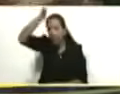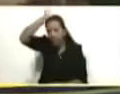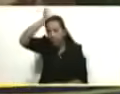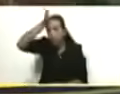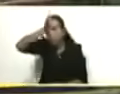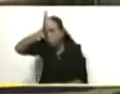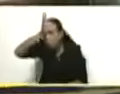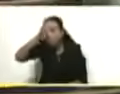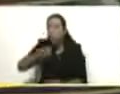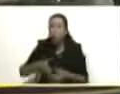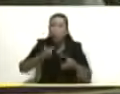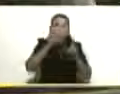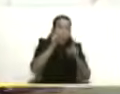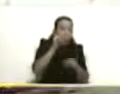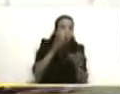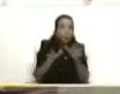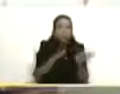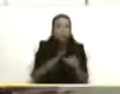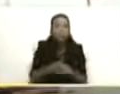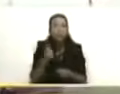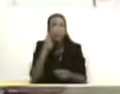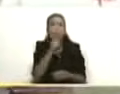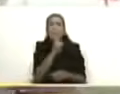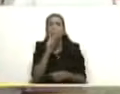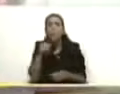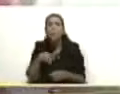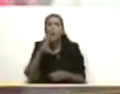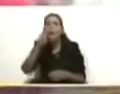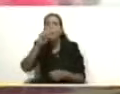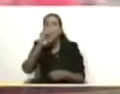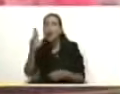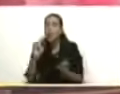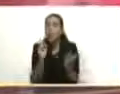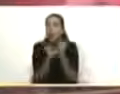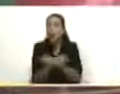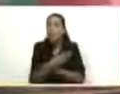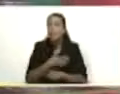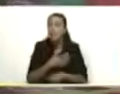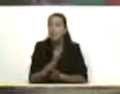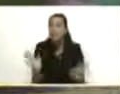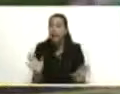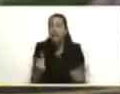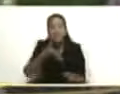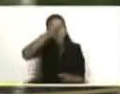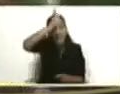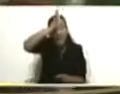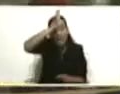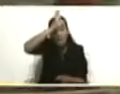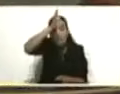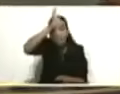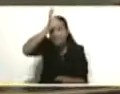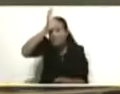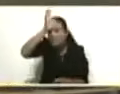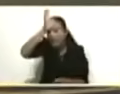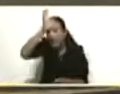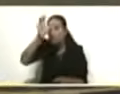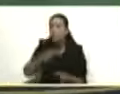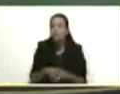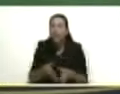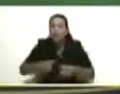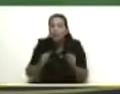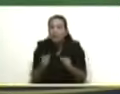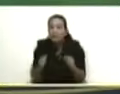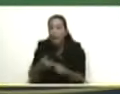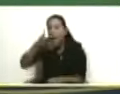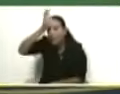Mira, ¿cómo te llamas tú? María Alejandra. Mira, María Alejandra, yo los cambié de gallinas... De